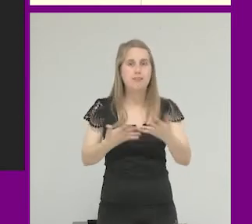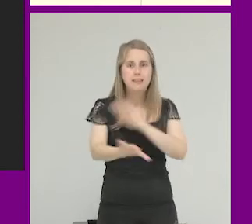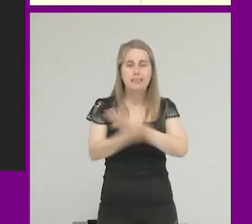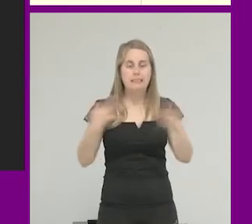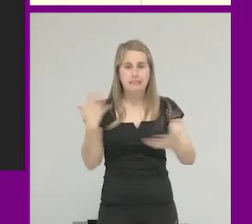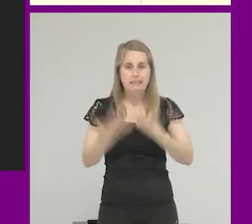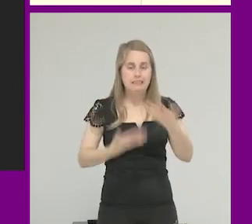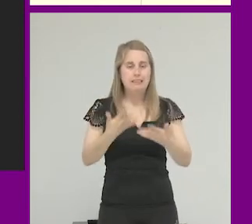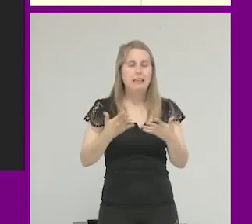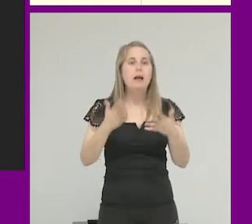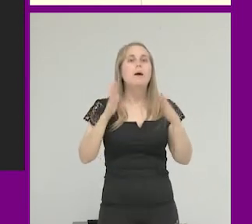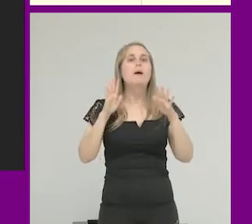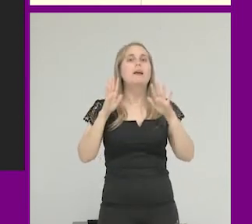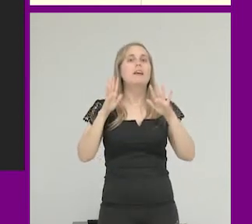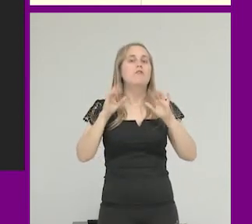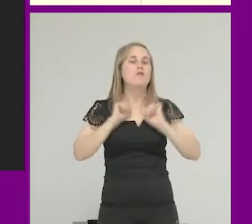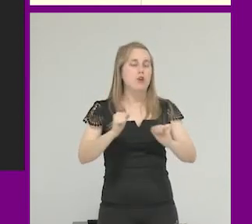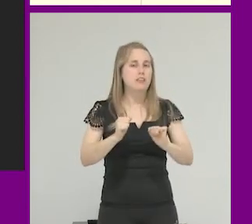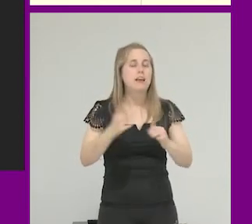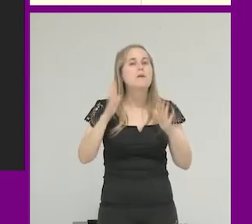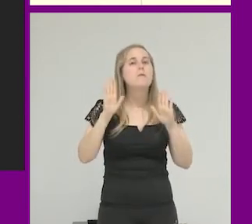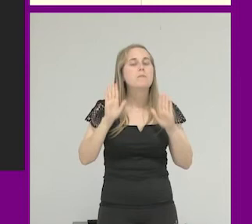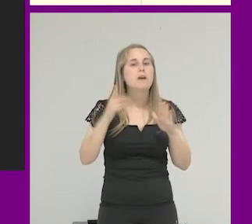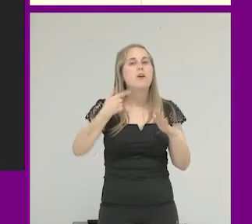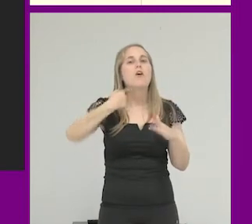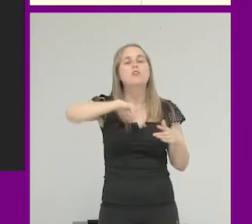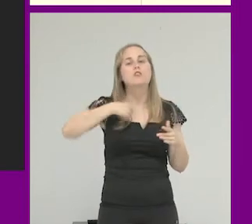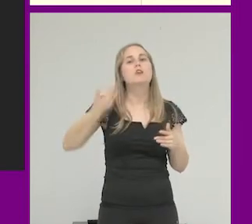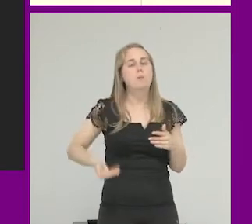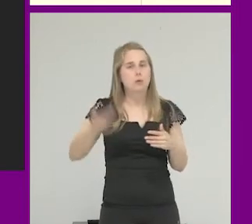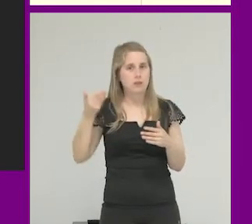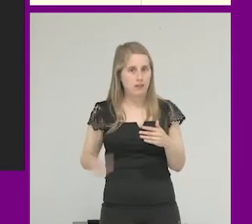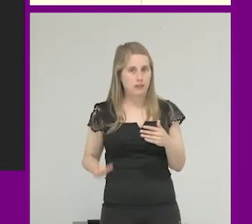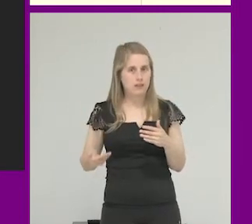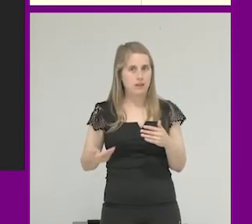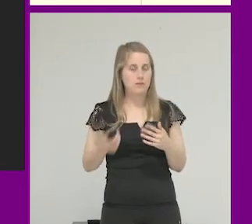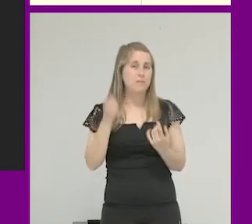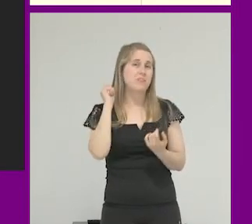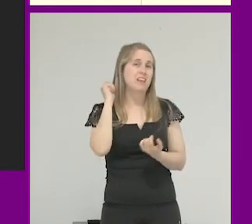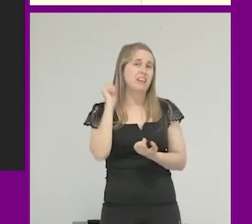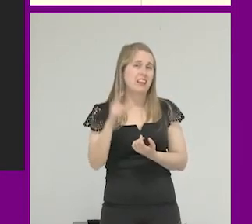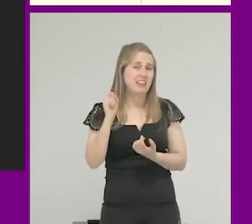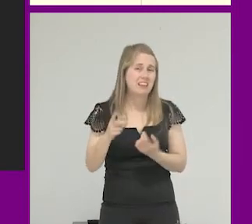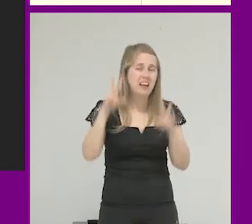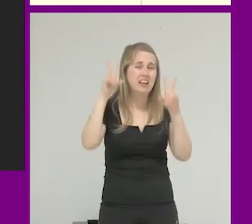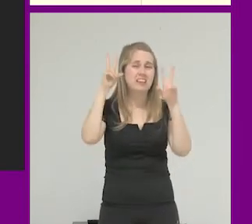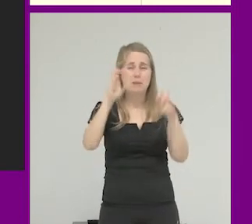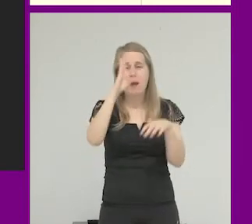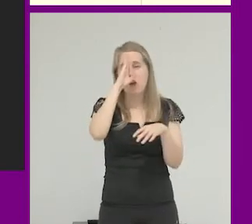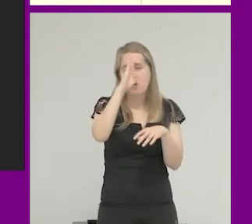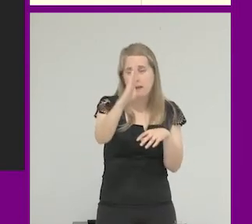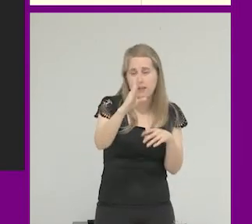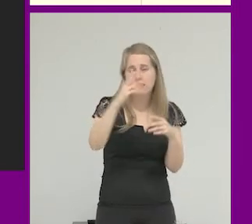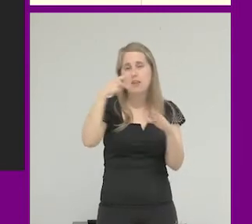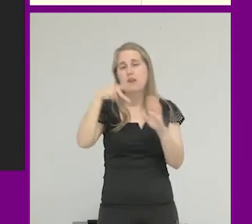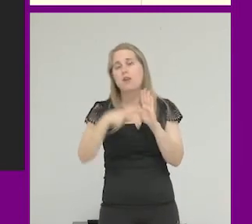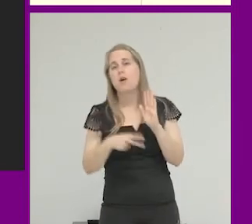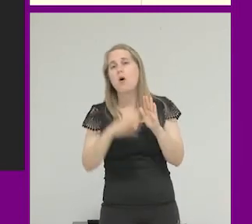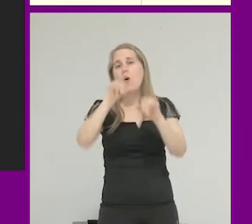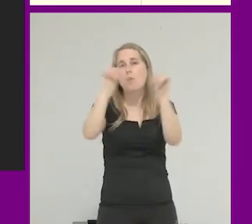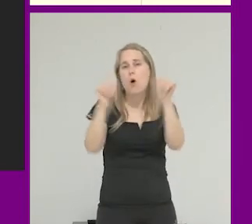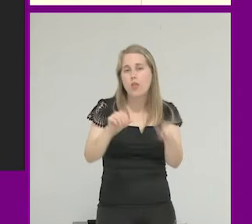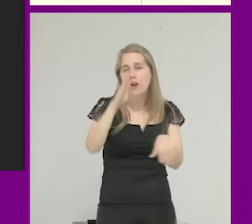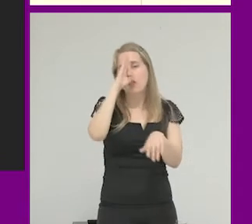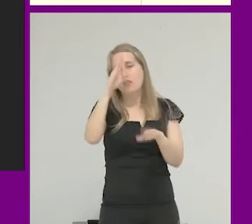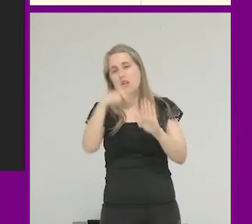bueno, garrantzitsua da guretzako aipatzea, askotan fisioterapeuta eta modelo